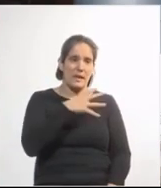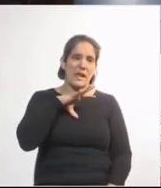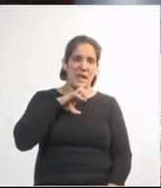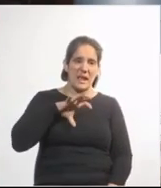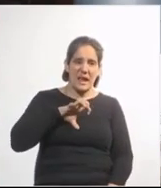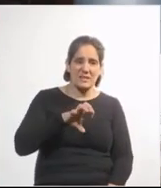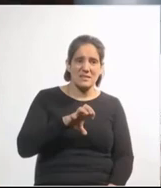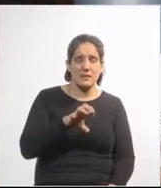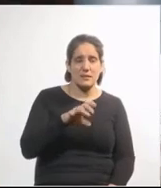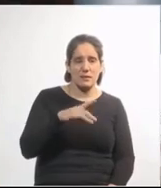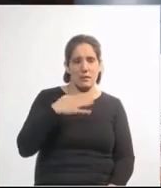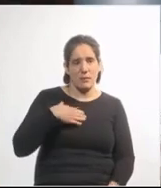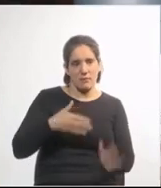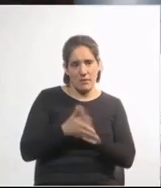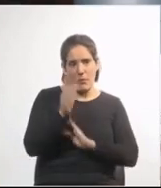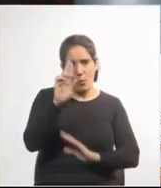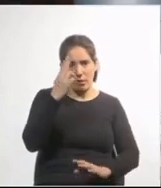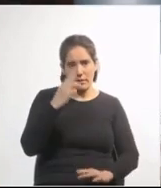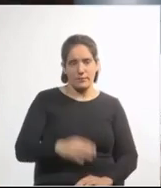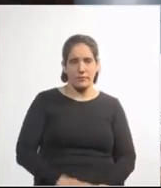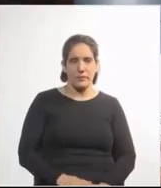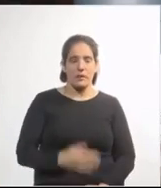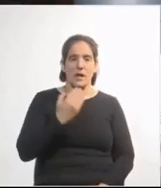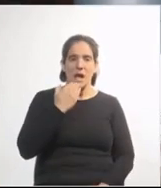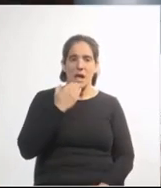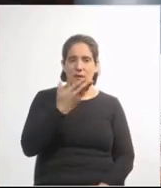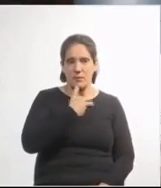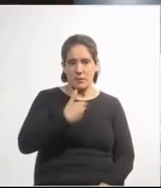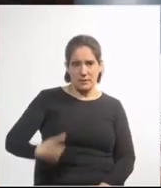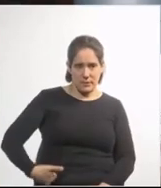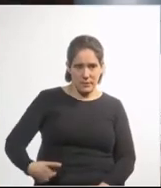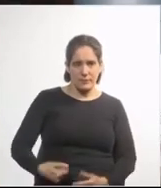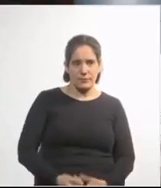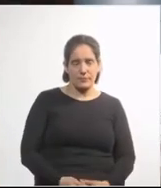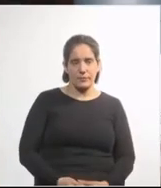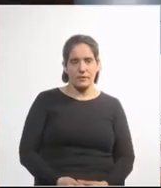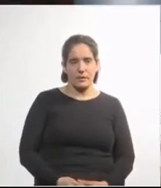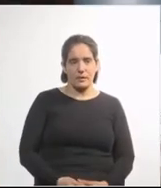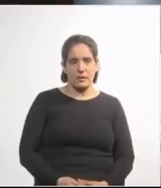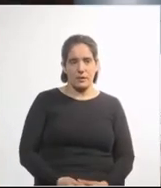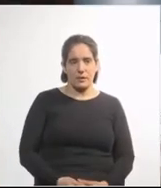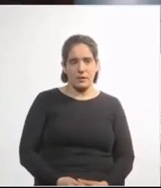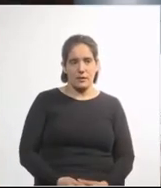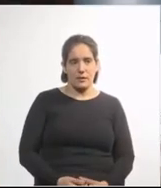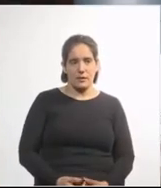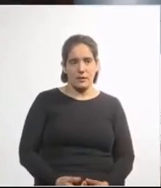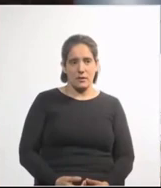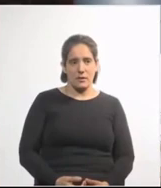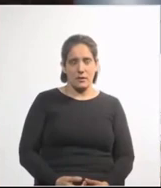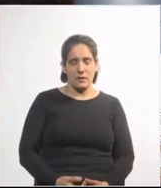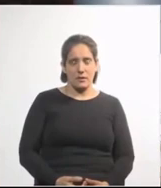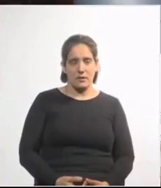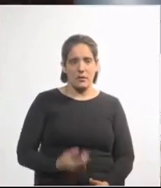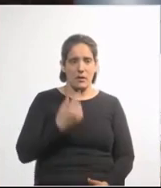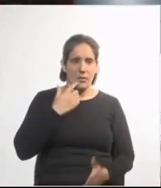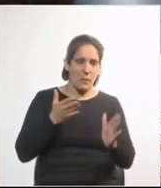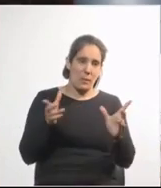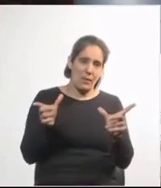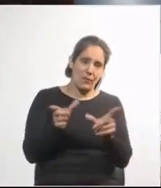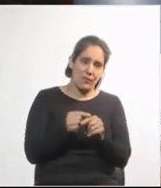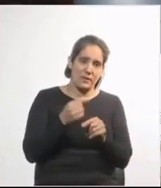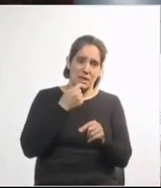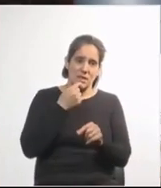cáncer que son ocasión de muerte. Le agradezco mucho, señora Presidenta, y termino con